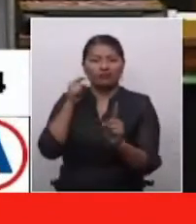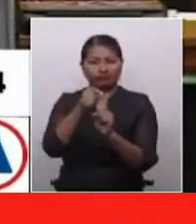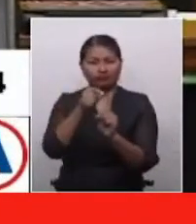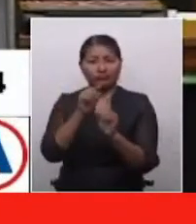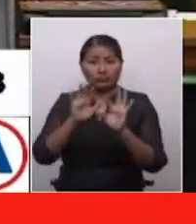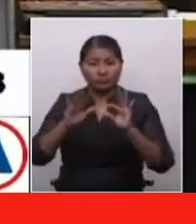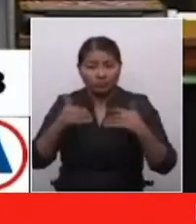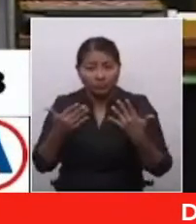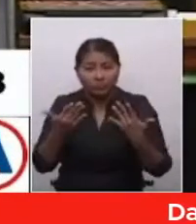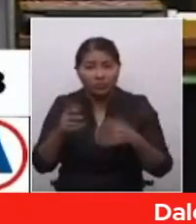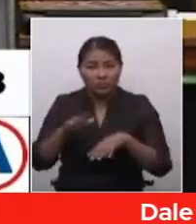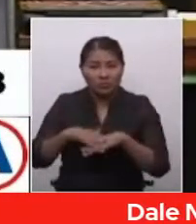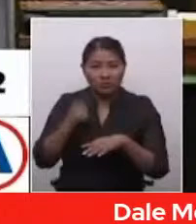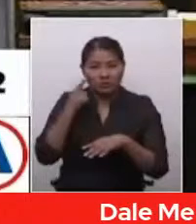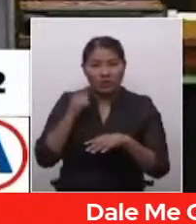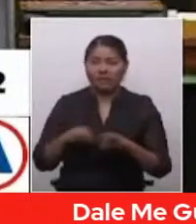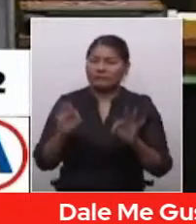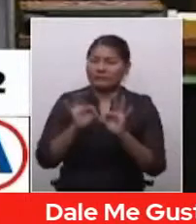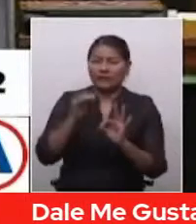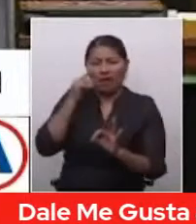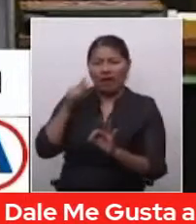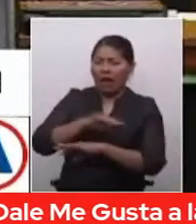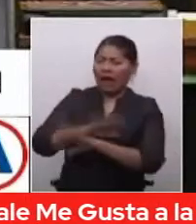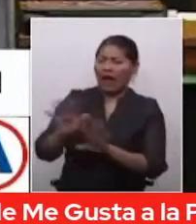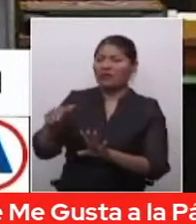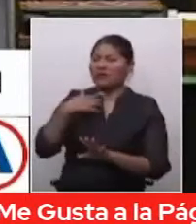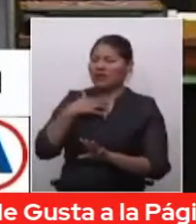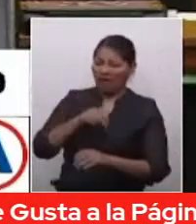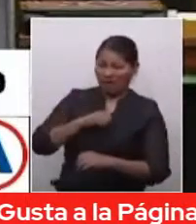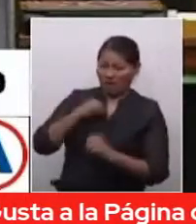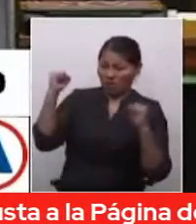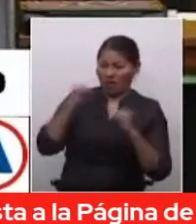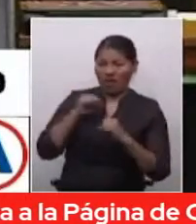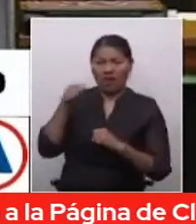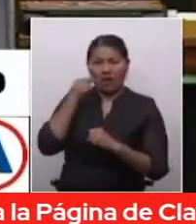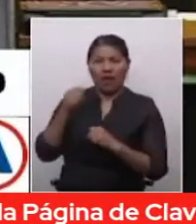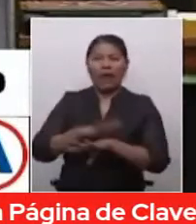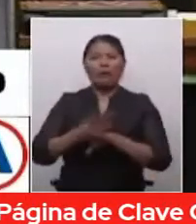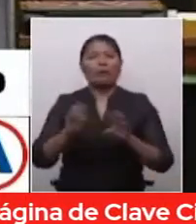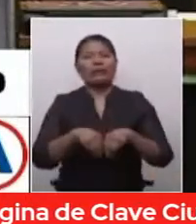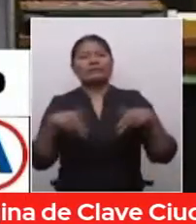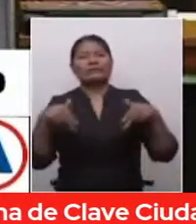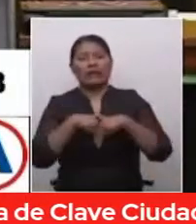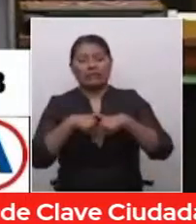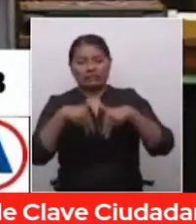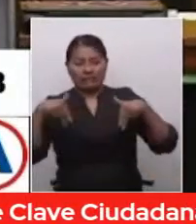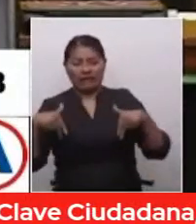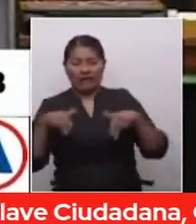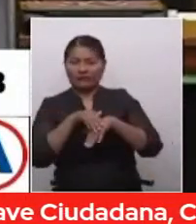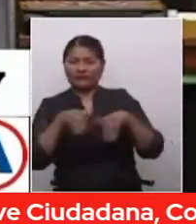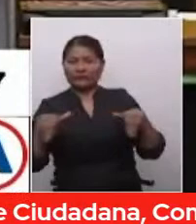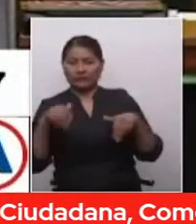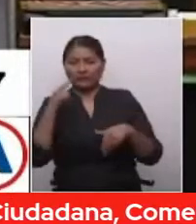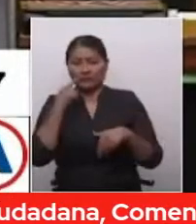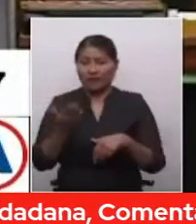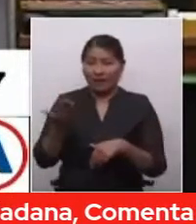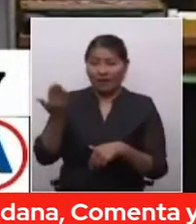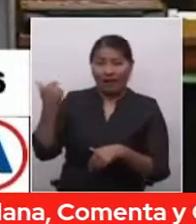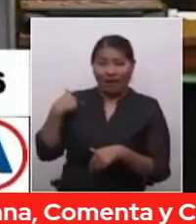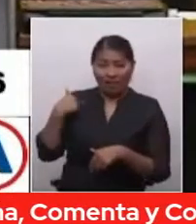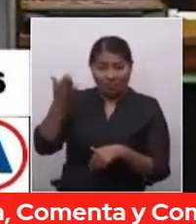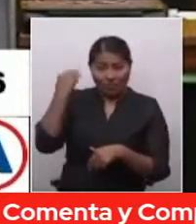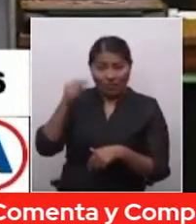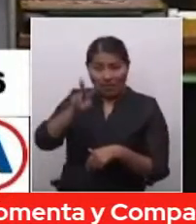el que sucumbe, pero jamás será un héroe el que abandona el combate, como sucedió con el señor que me antecedió en la